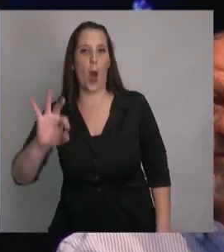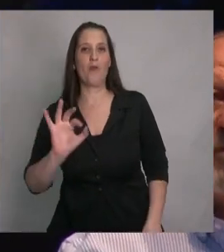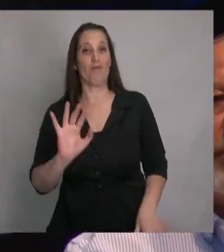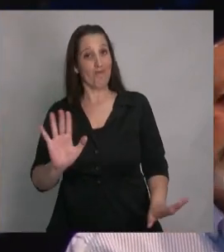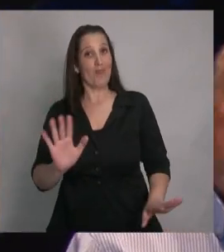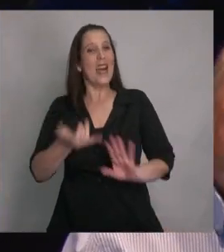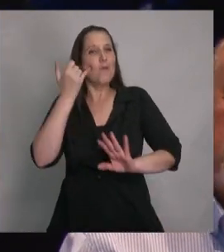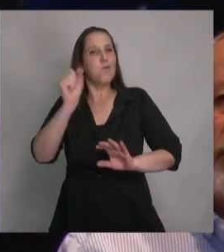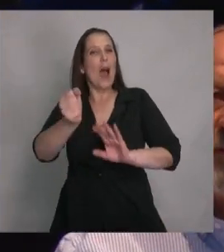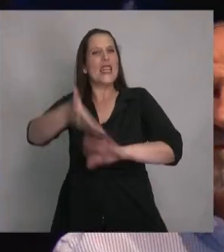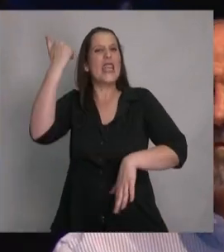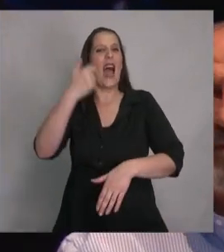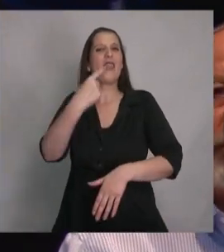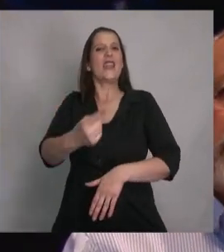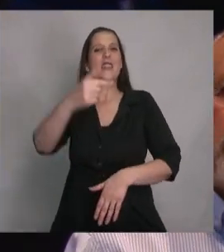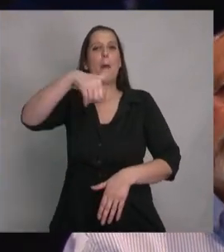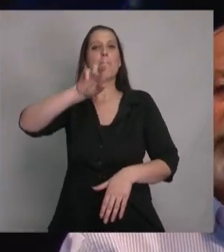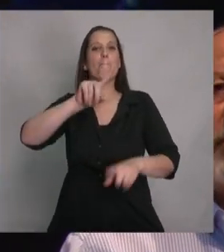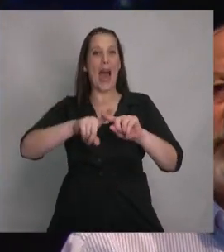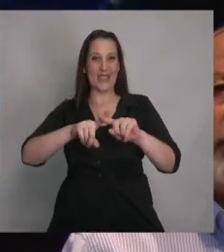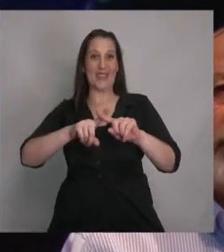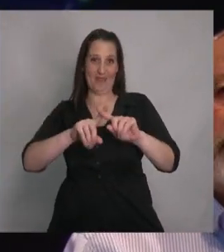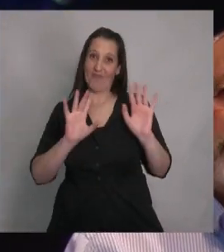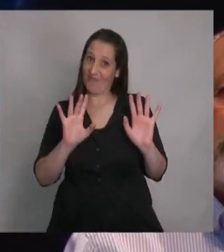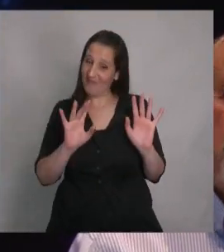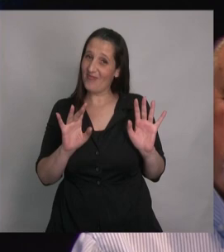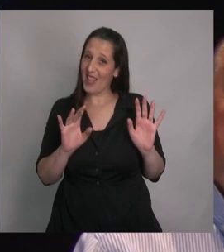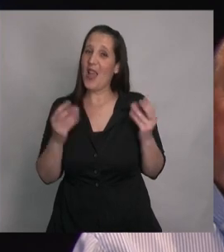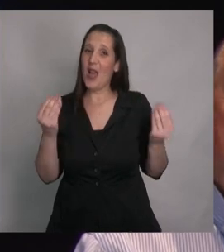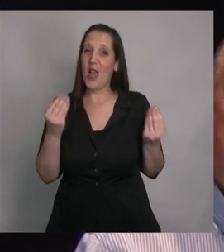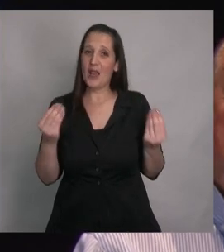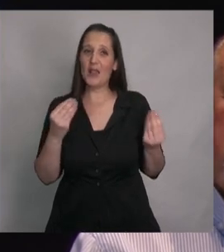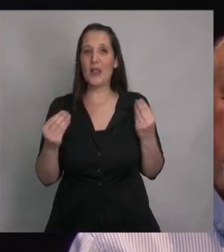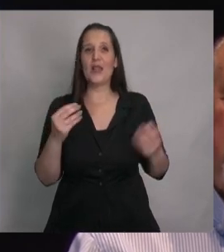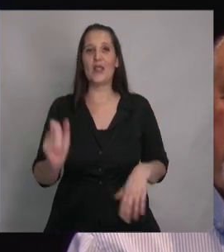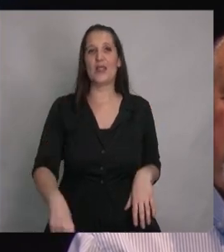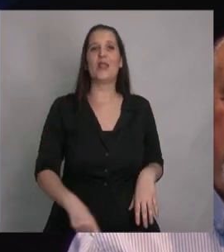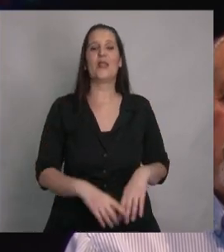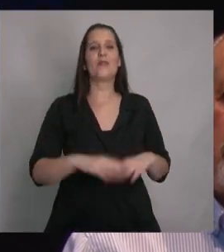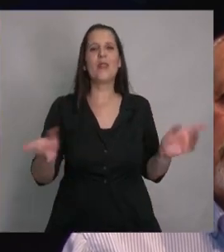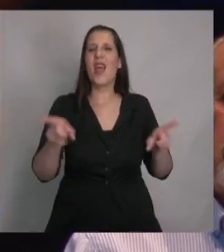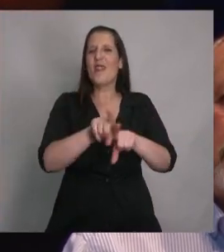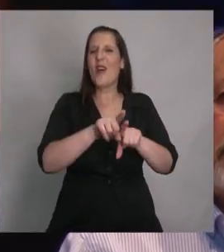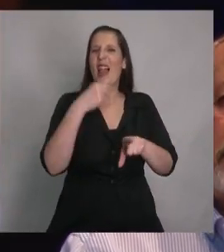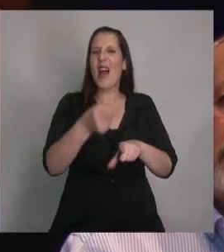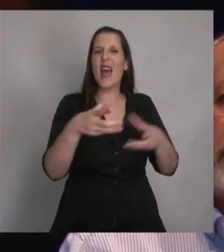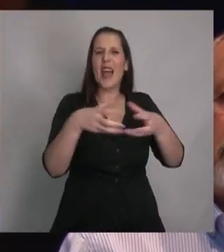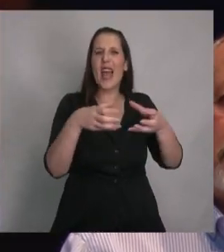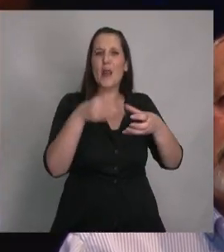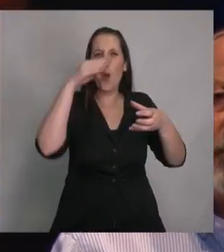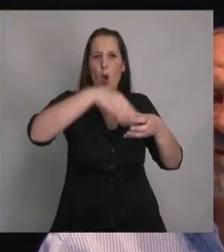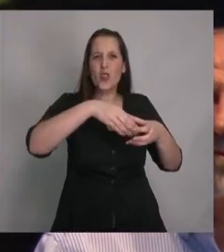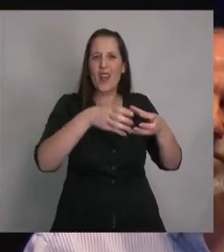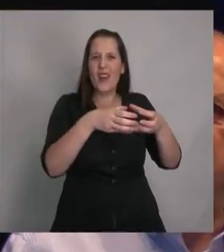encontró, es el crecimiento de los gases efecto invernadero por el carbón, el petróleo y el gas